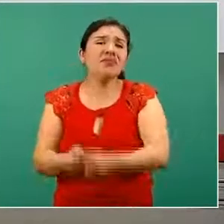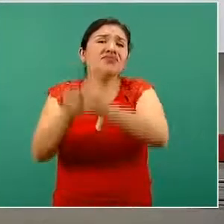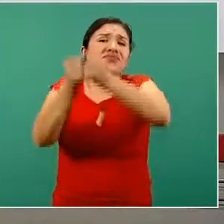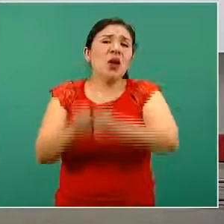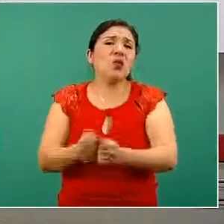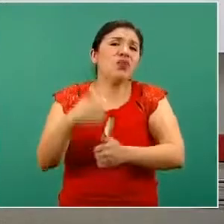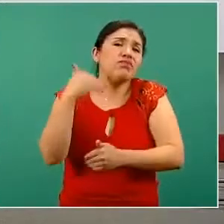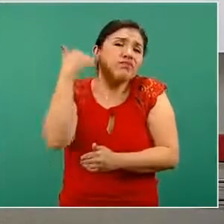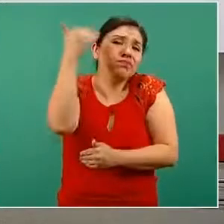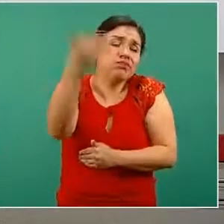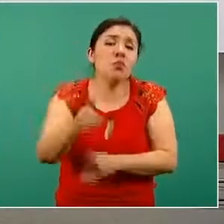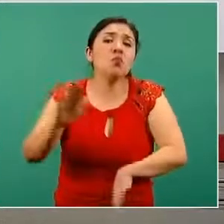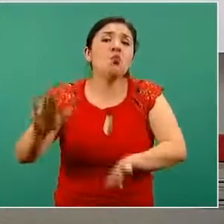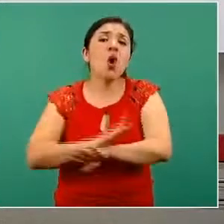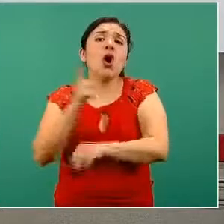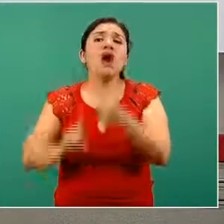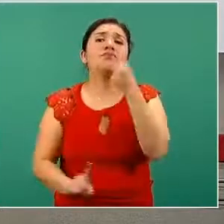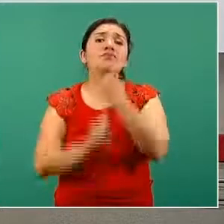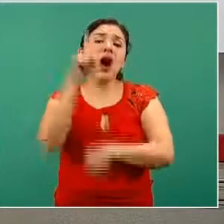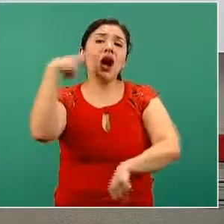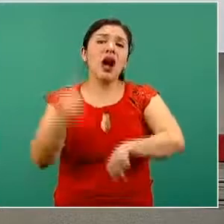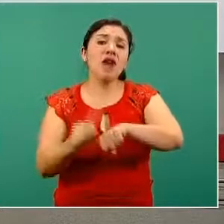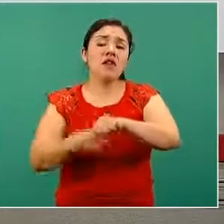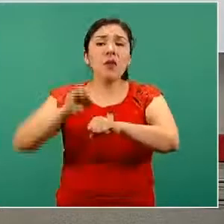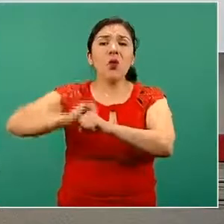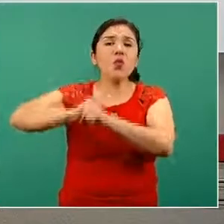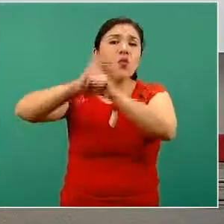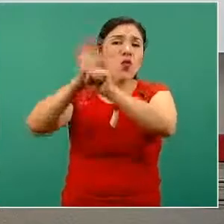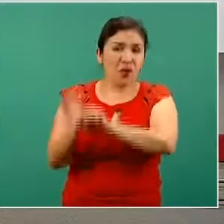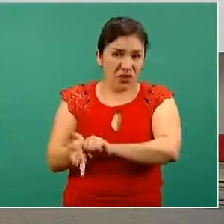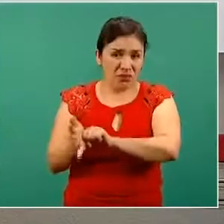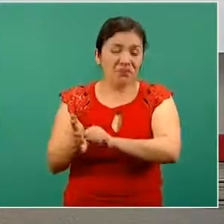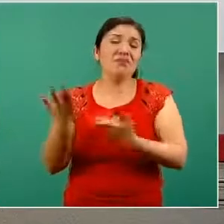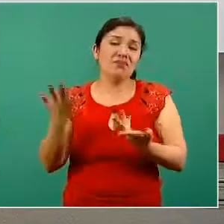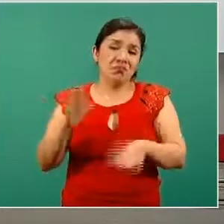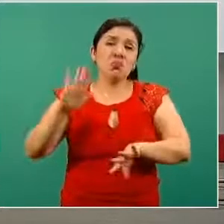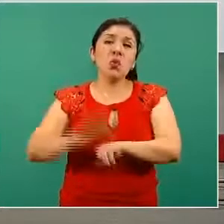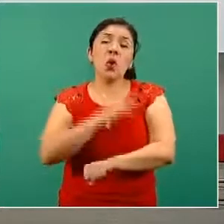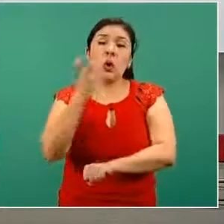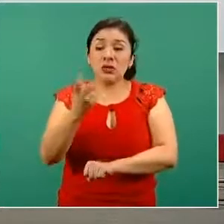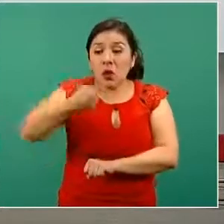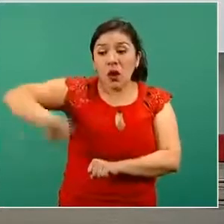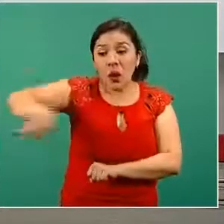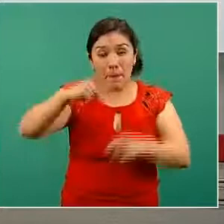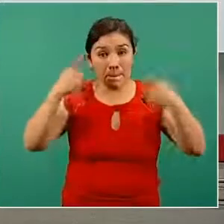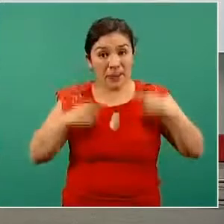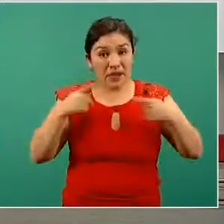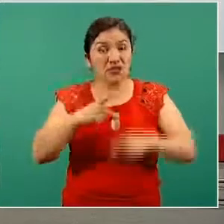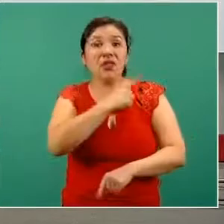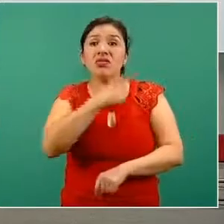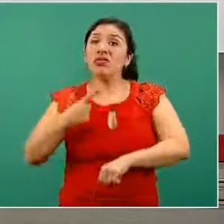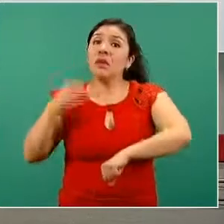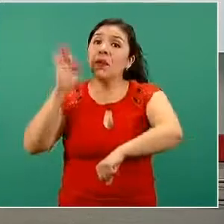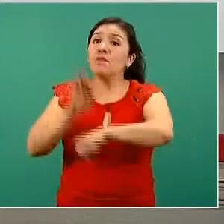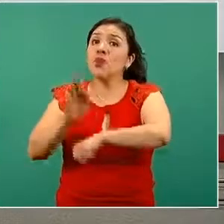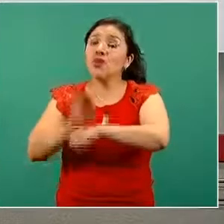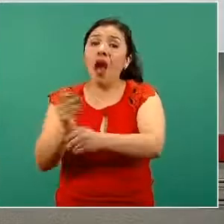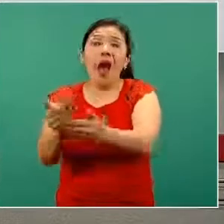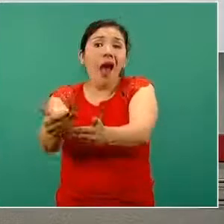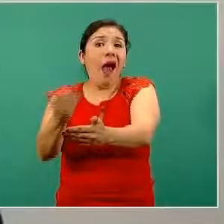que ocurre a consecuencia de la COVID-19. Por lo tanto, es una población que debe de quedar protegida lo